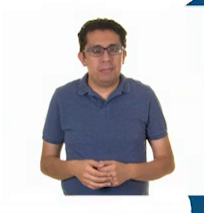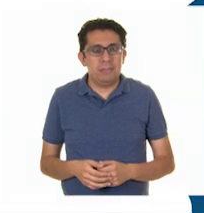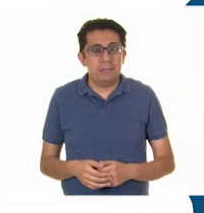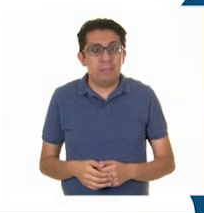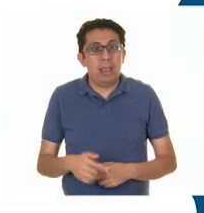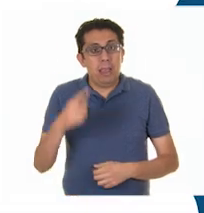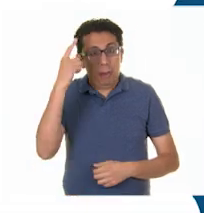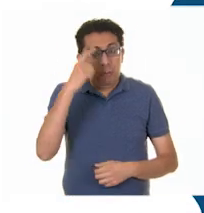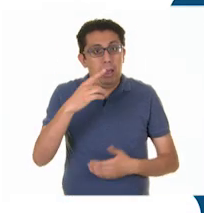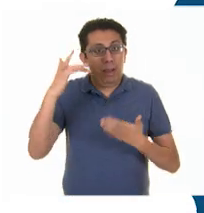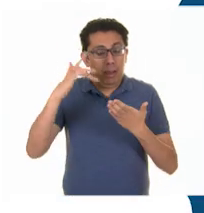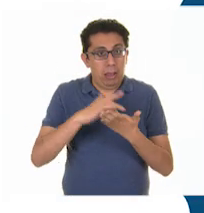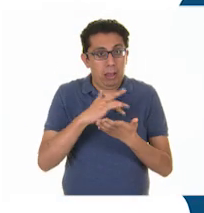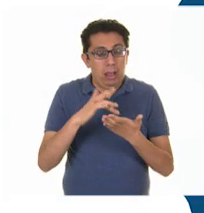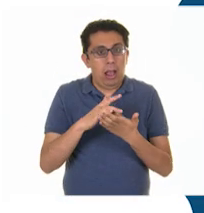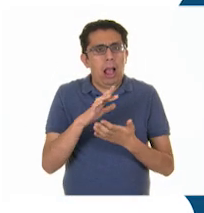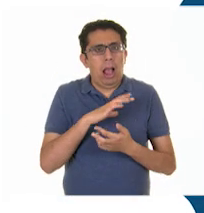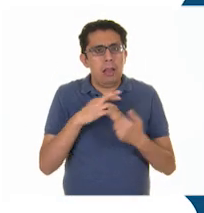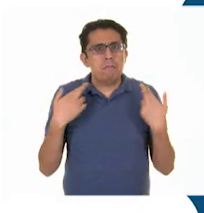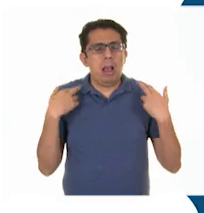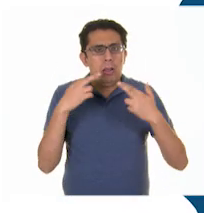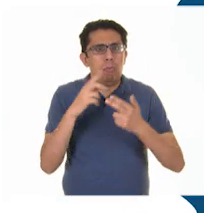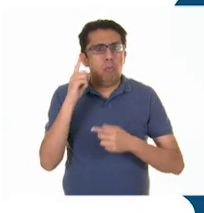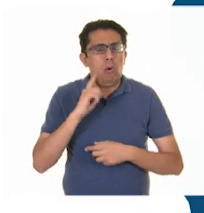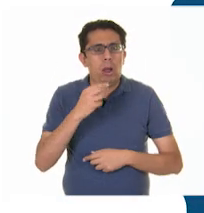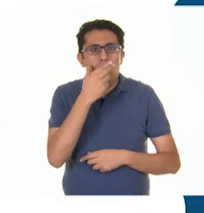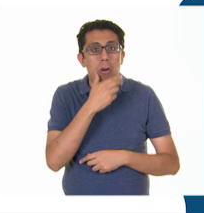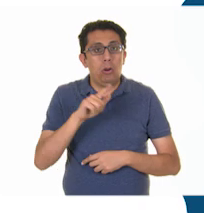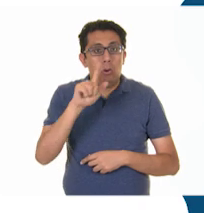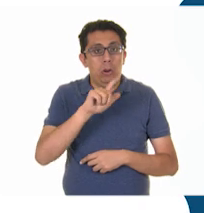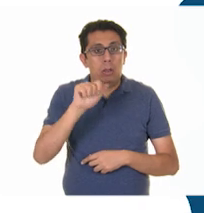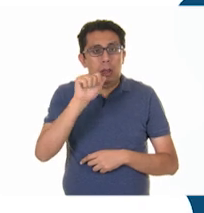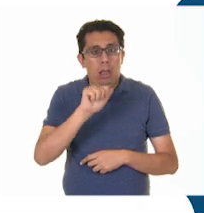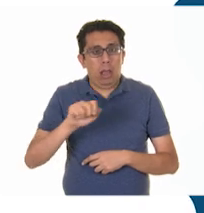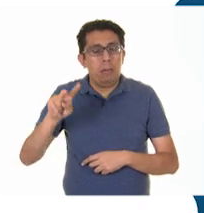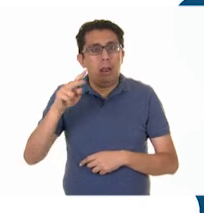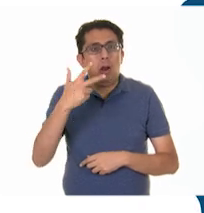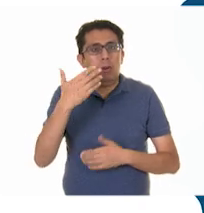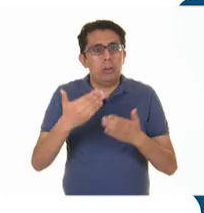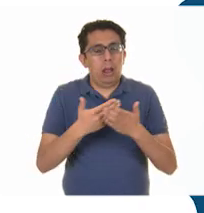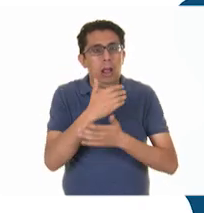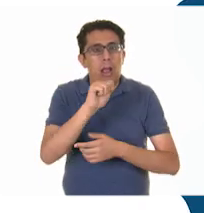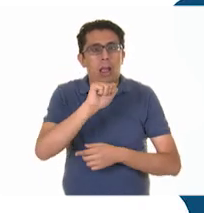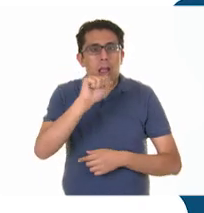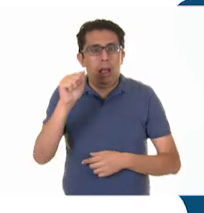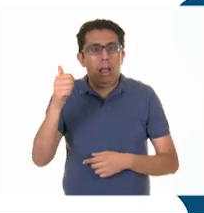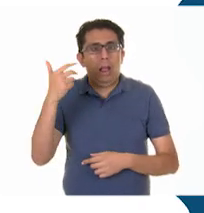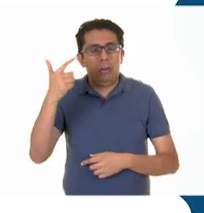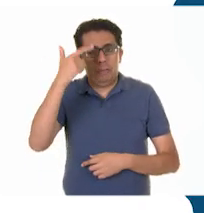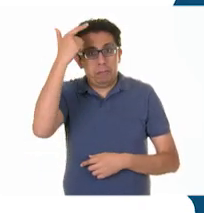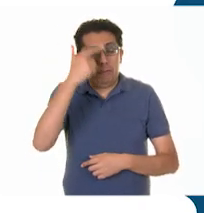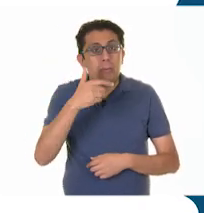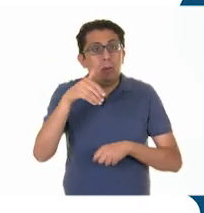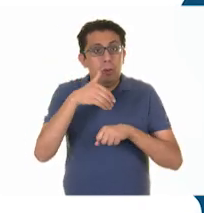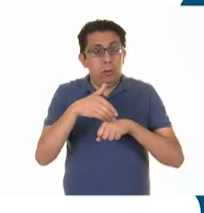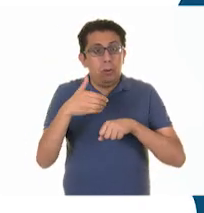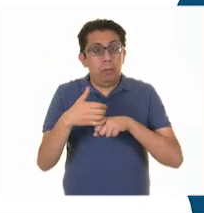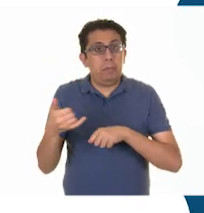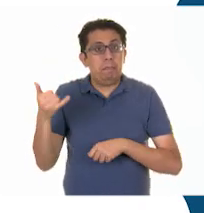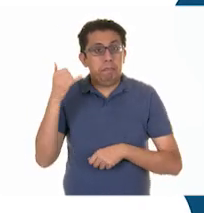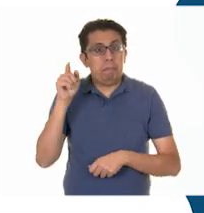Para apoyo pedagógico, hay maestras y maestros de lunes a viernes de 8 a 20 horas en el teléfono